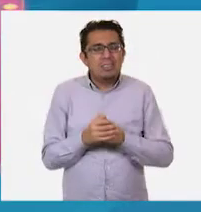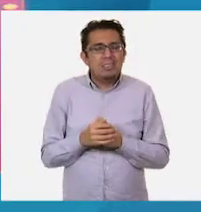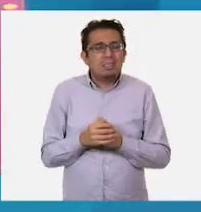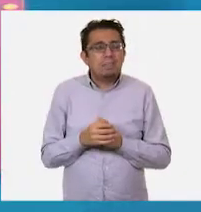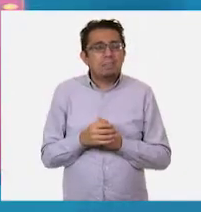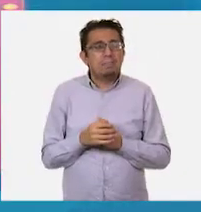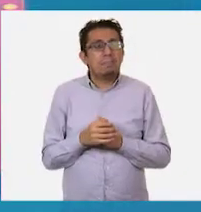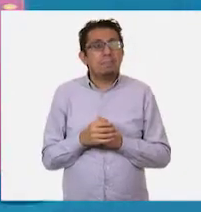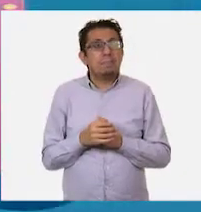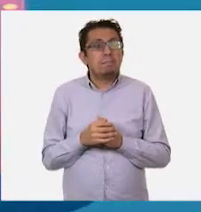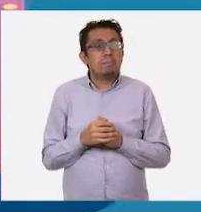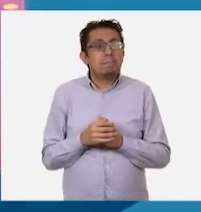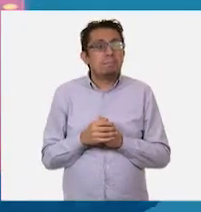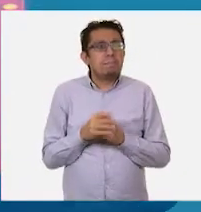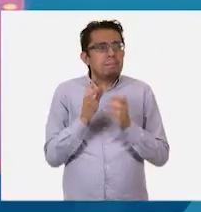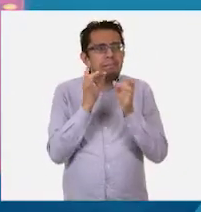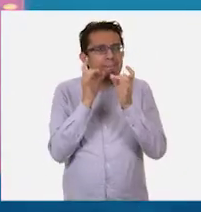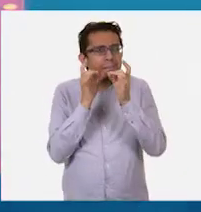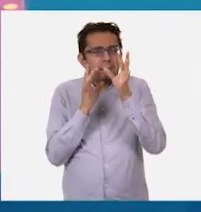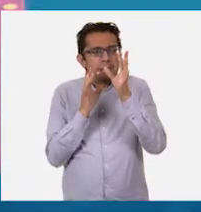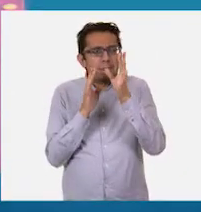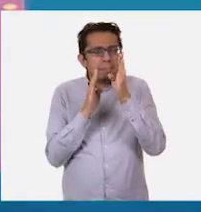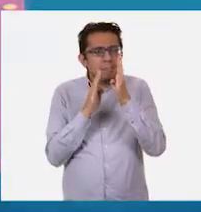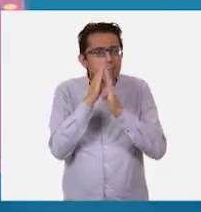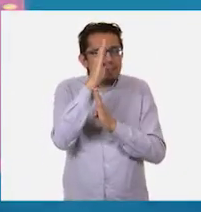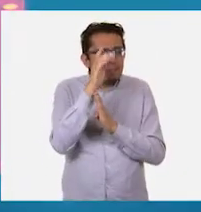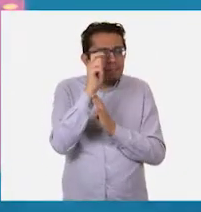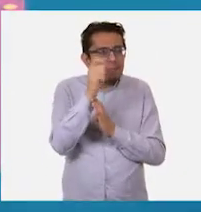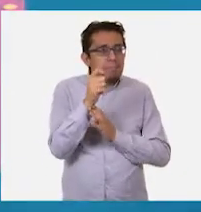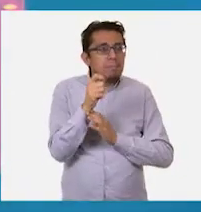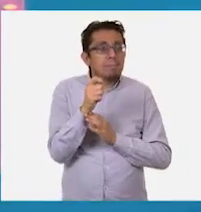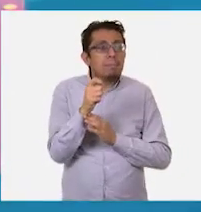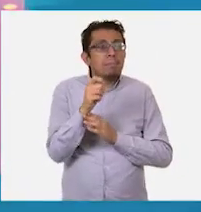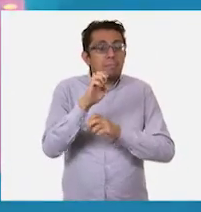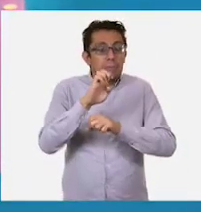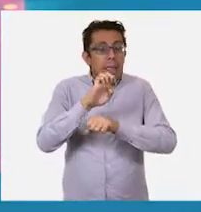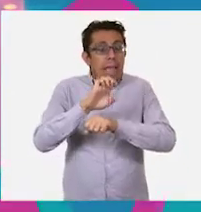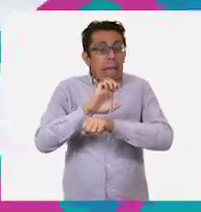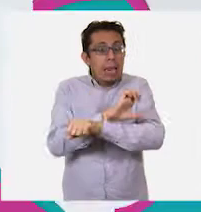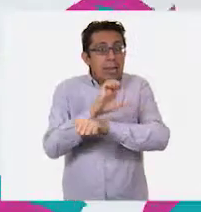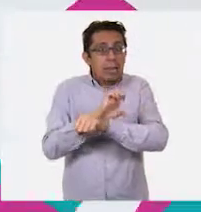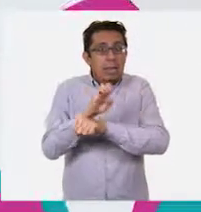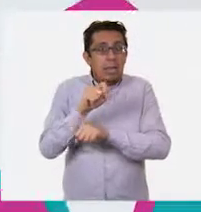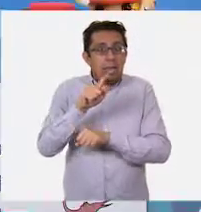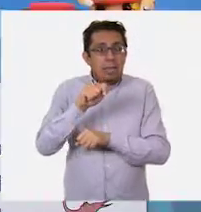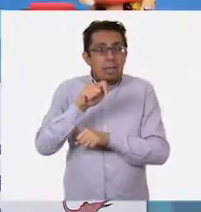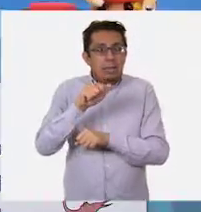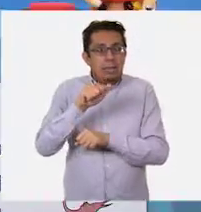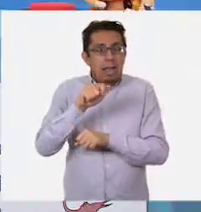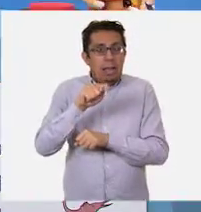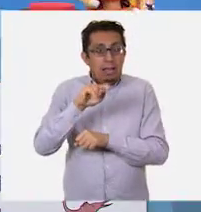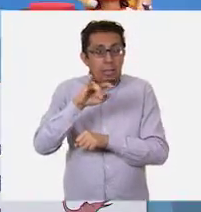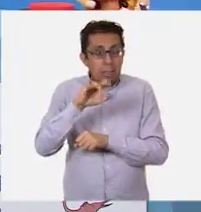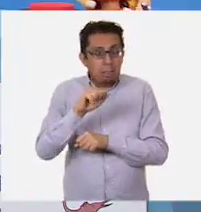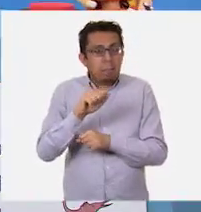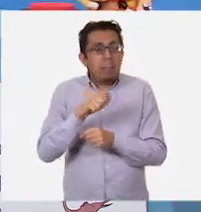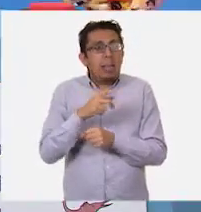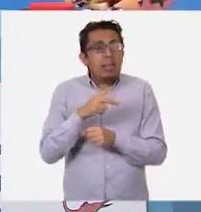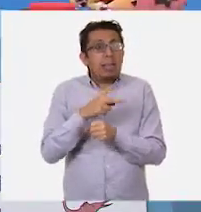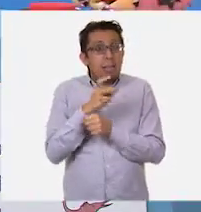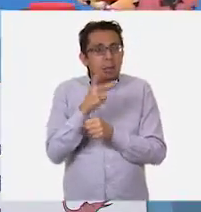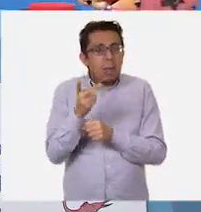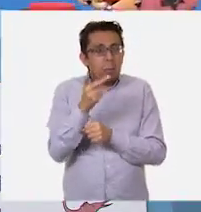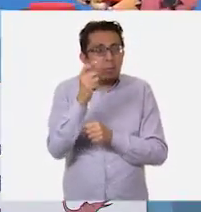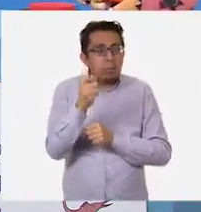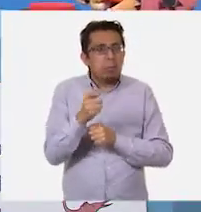Y la ruleta se detuvo en el tema de electricidad estática. La segunda pregunta es...